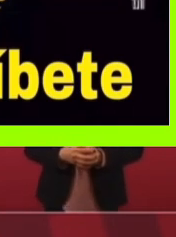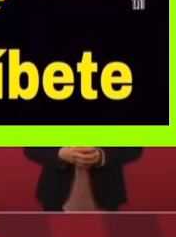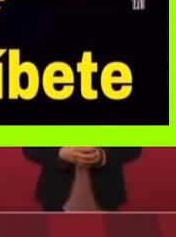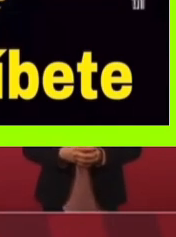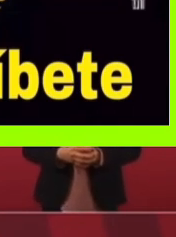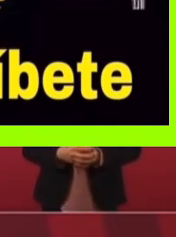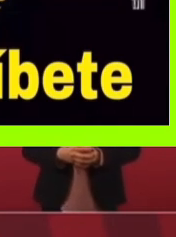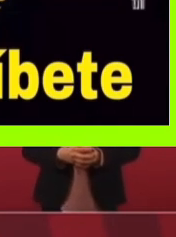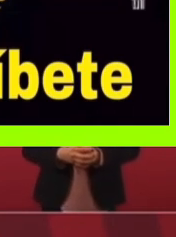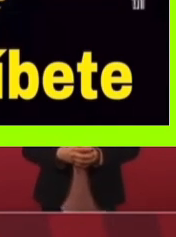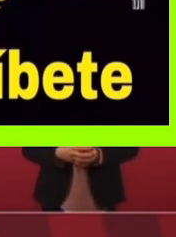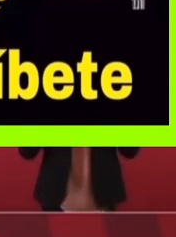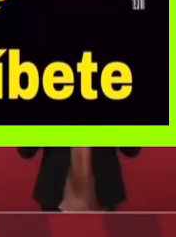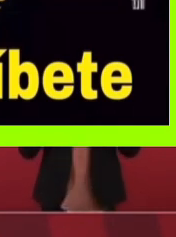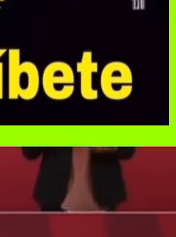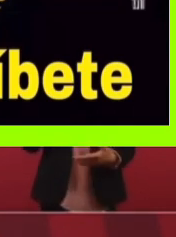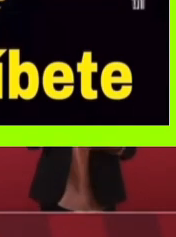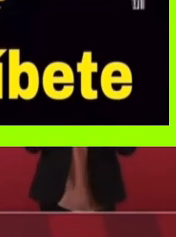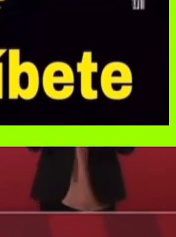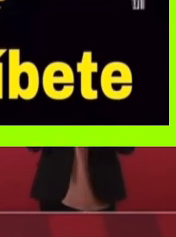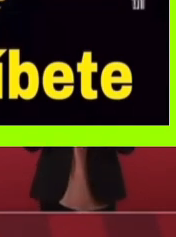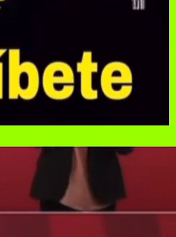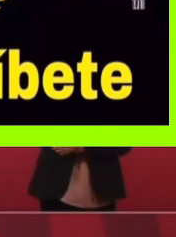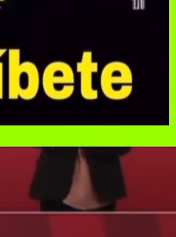los perros a Loret para que lo despedacen